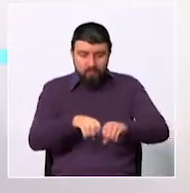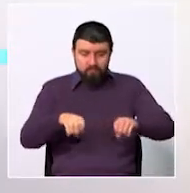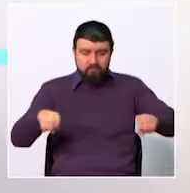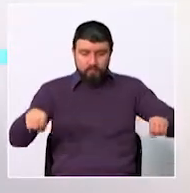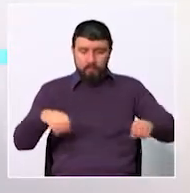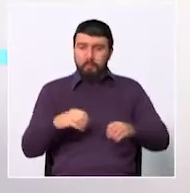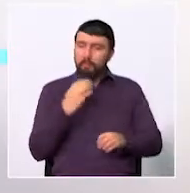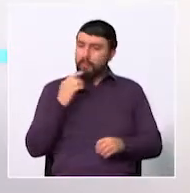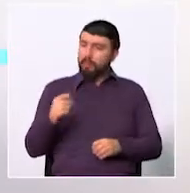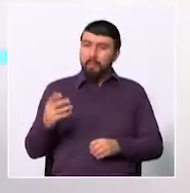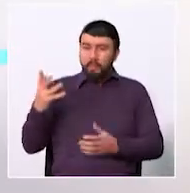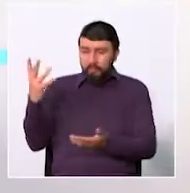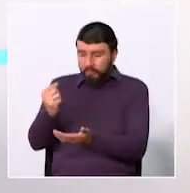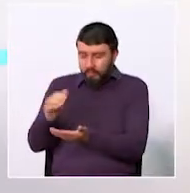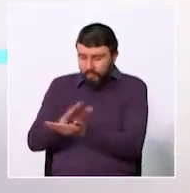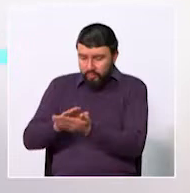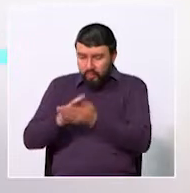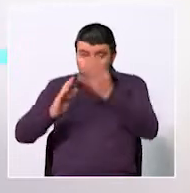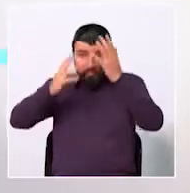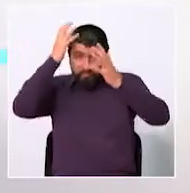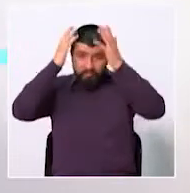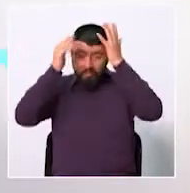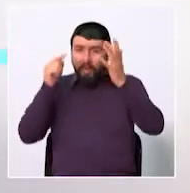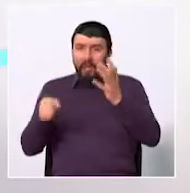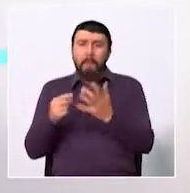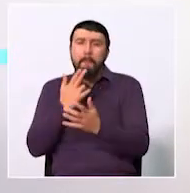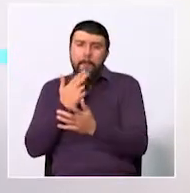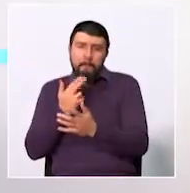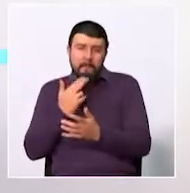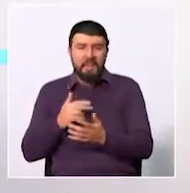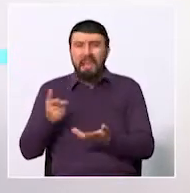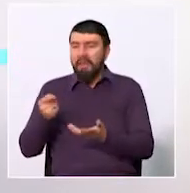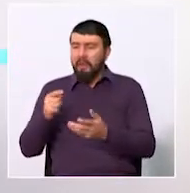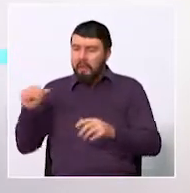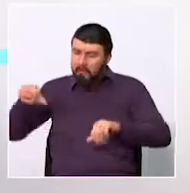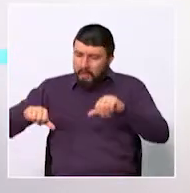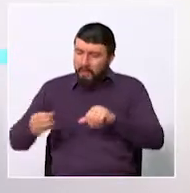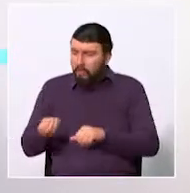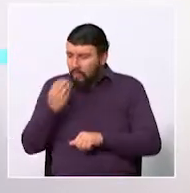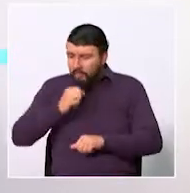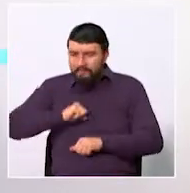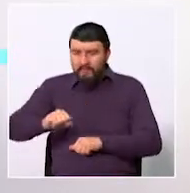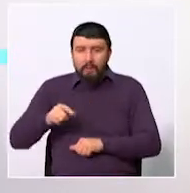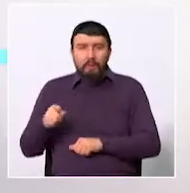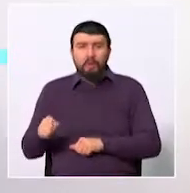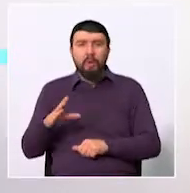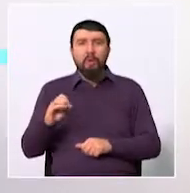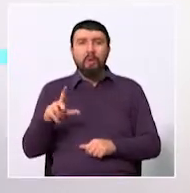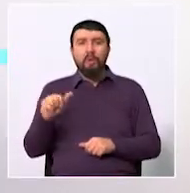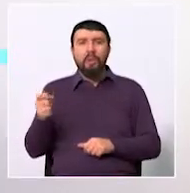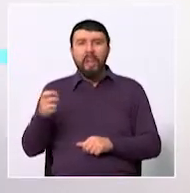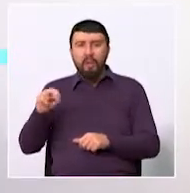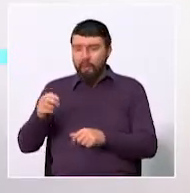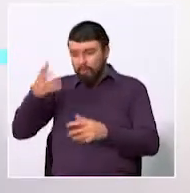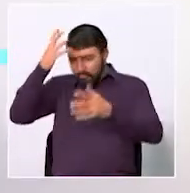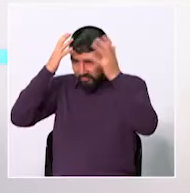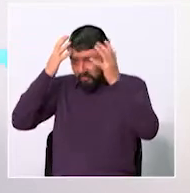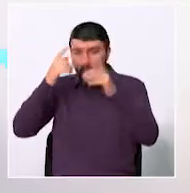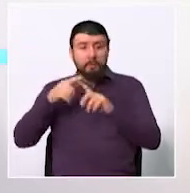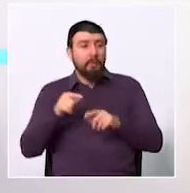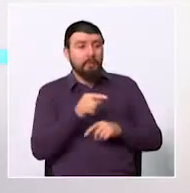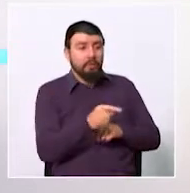que mientras el champú le echan que miel y que jaleas y que vitaminas y que colágeno a la comida le echan un